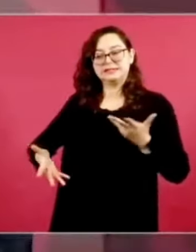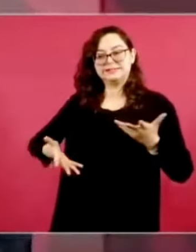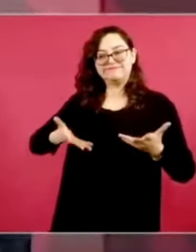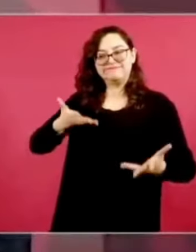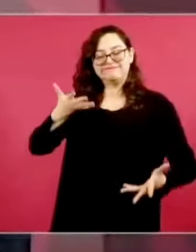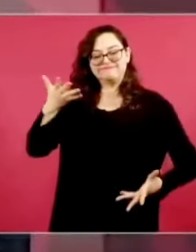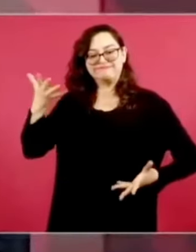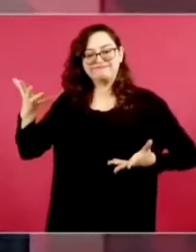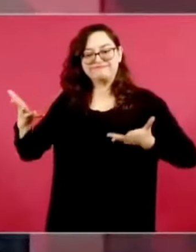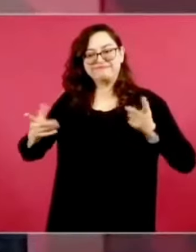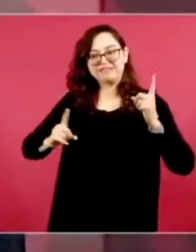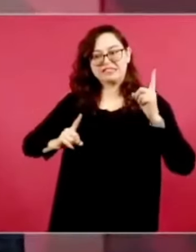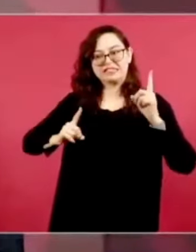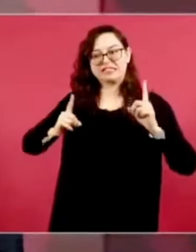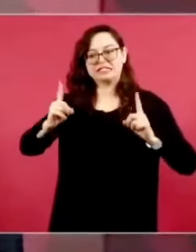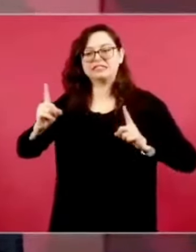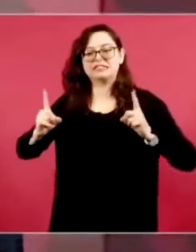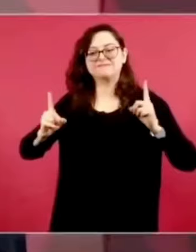y decidir por eso